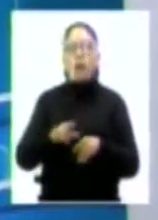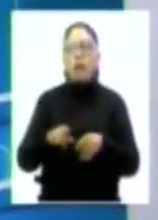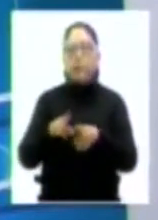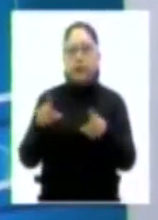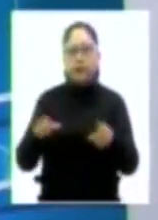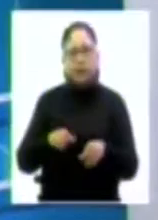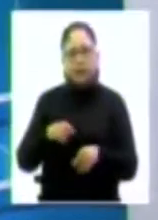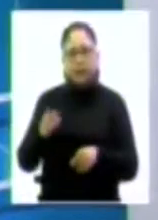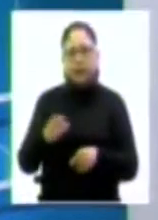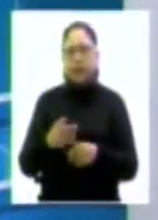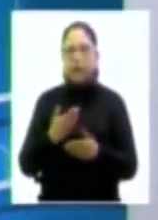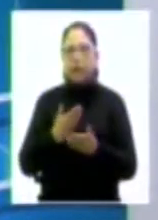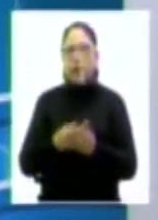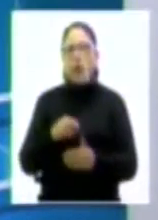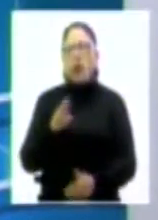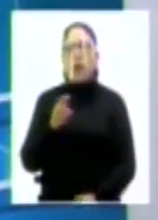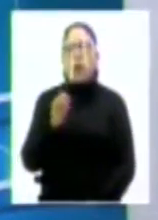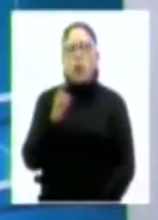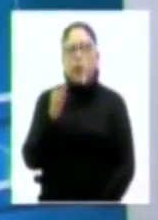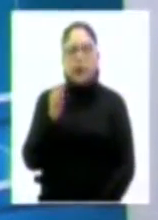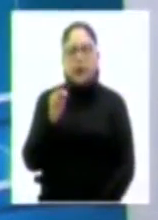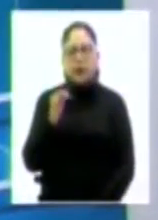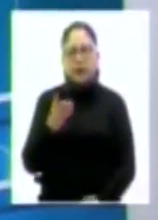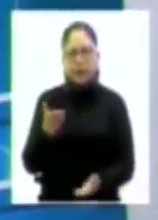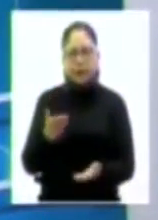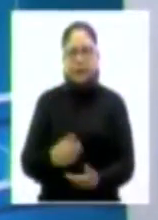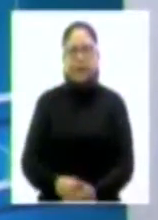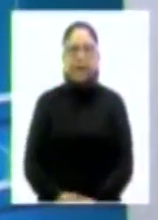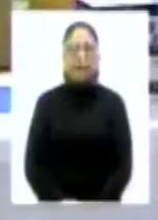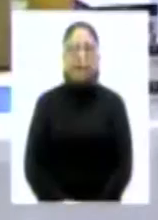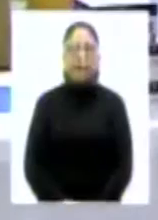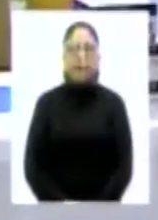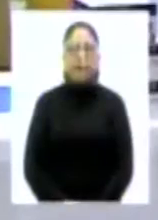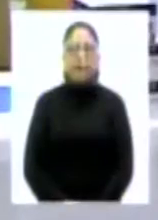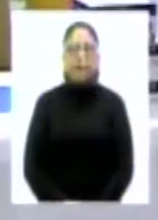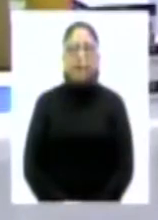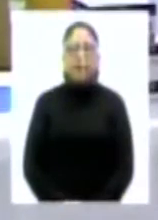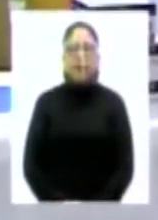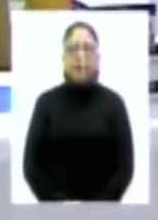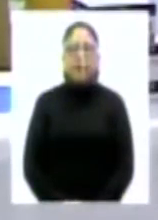hasta ahora con información de último momento. Adelante, Roxana.